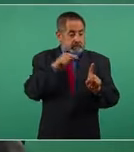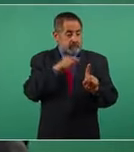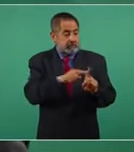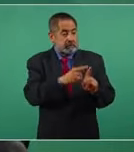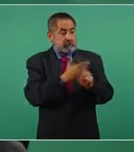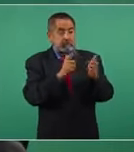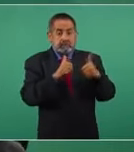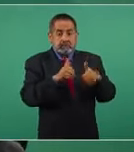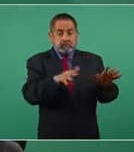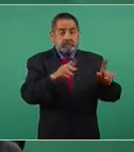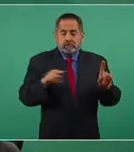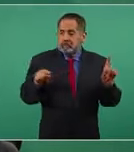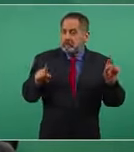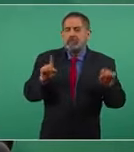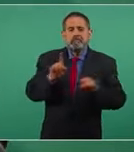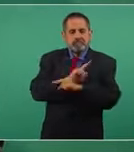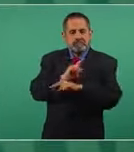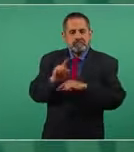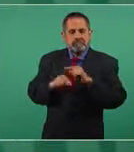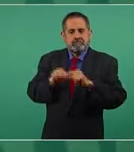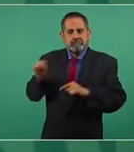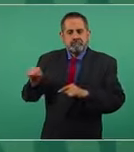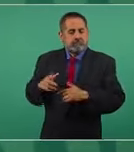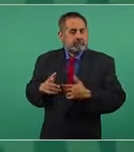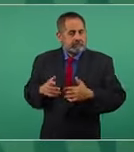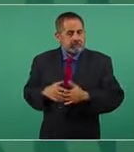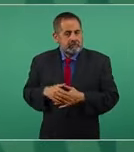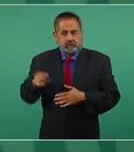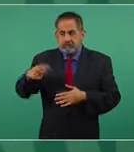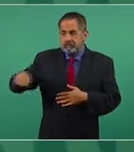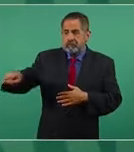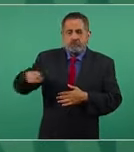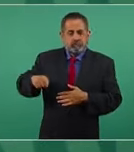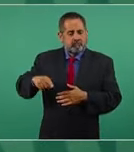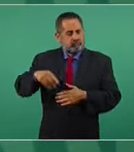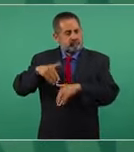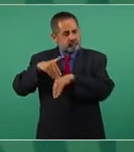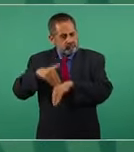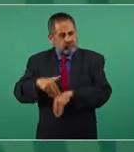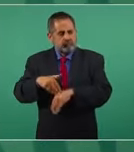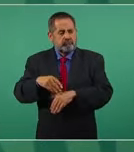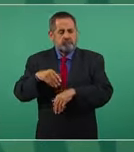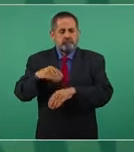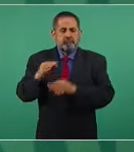que también, por cumplir su deber, pierde la vida.